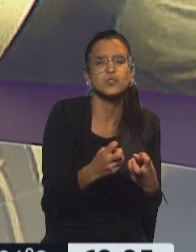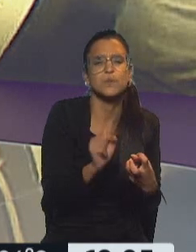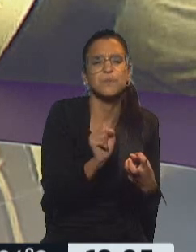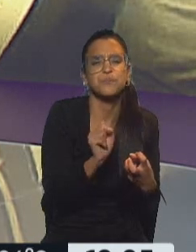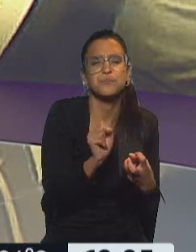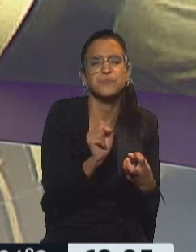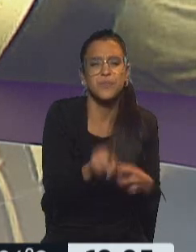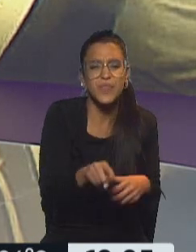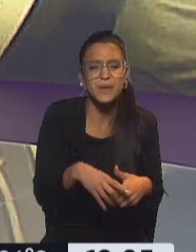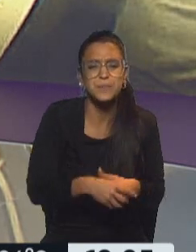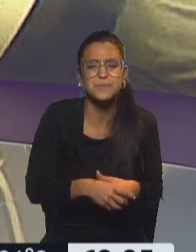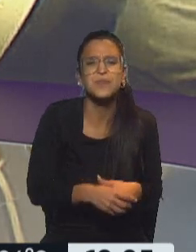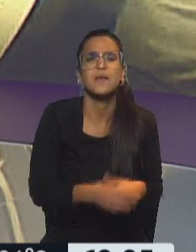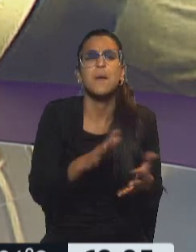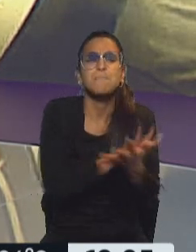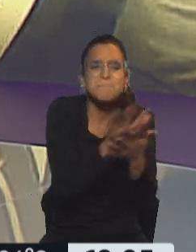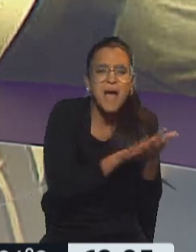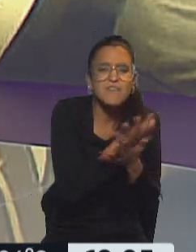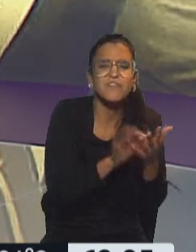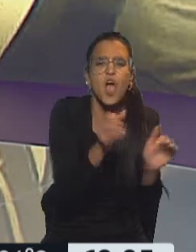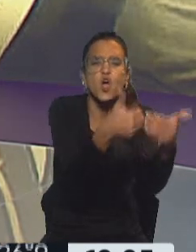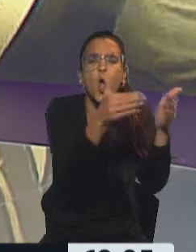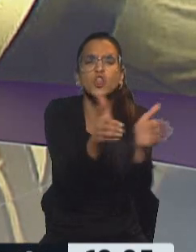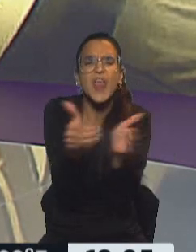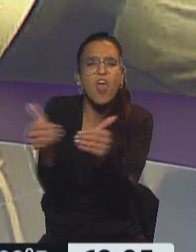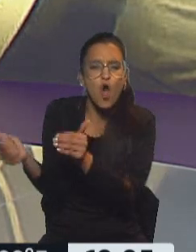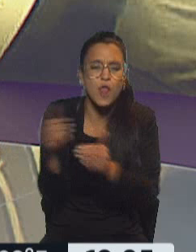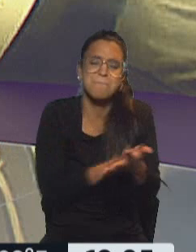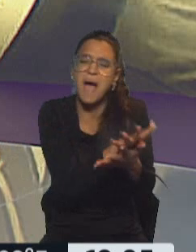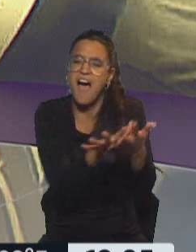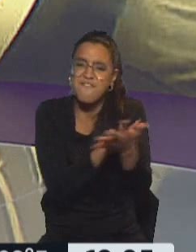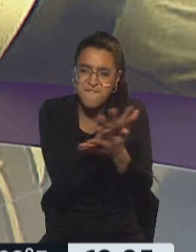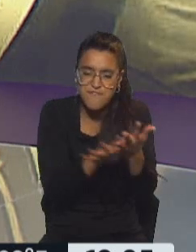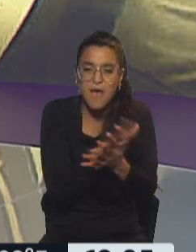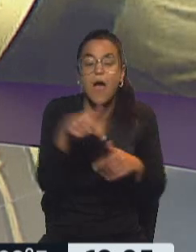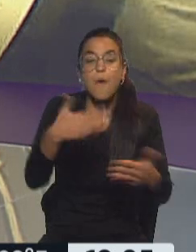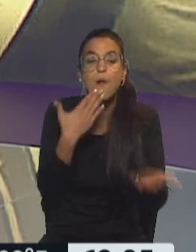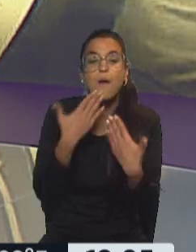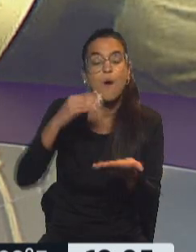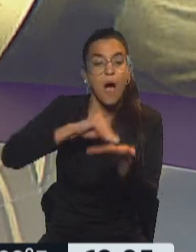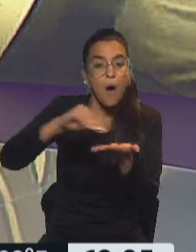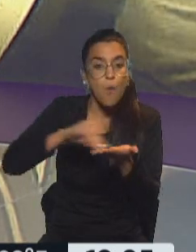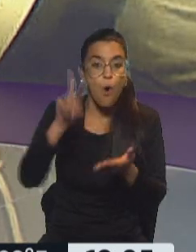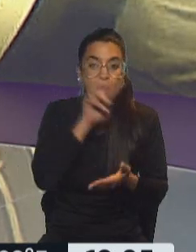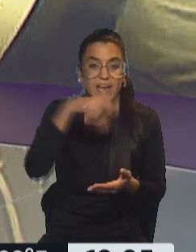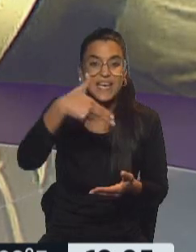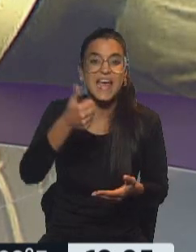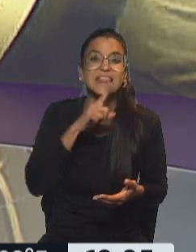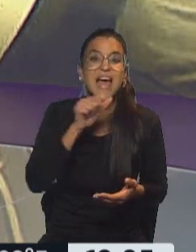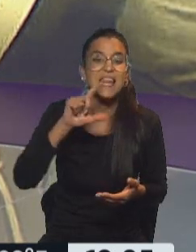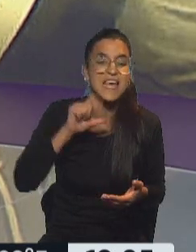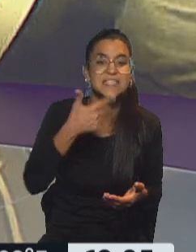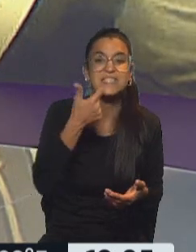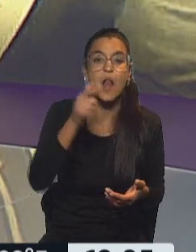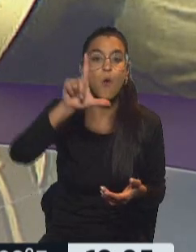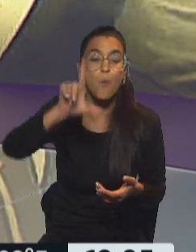los la mafia de los contenedores, así se llamaba en realidad. Hablamos sobre este tema con la abogada Natalia Salvo, que es la abogada